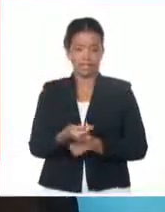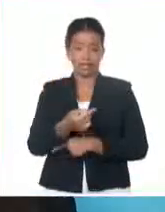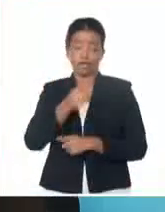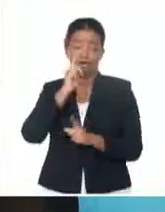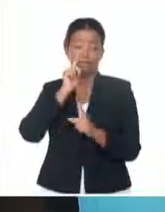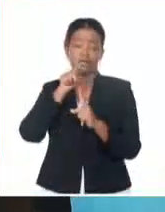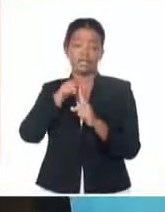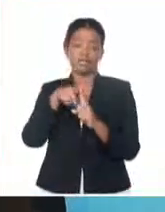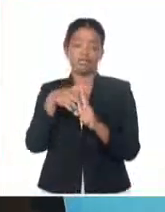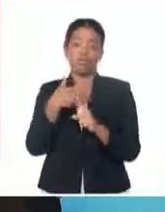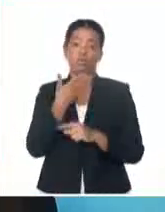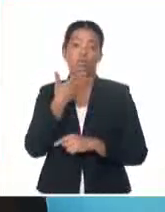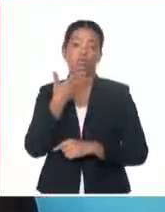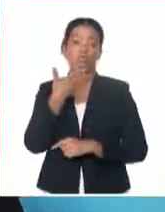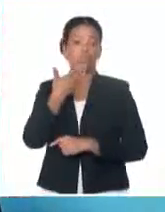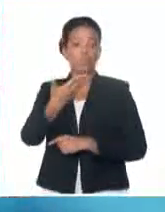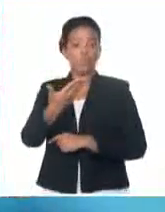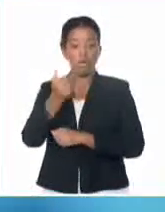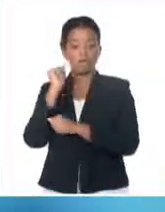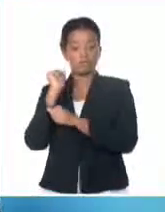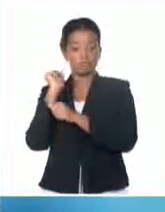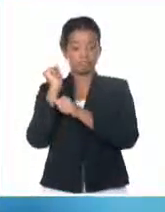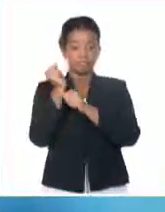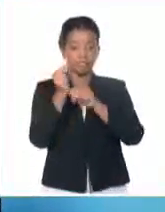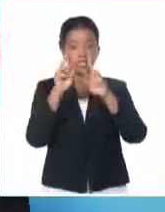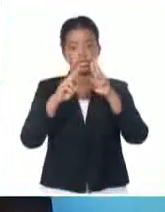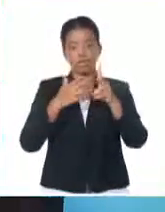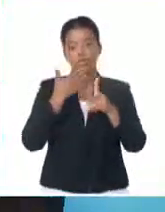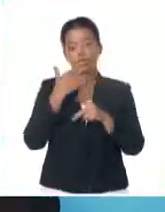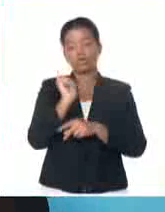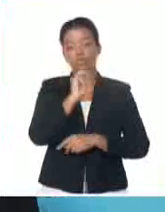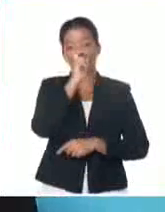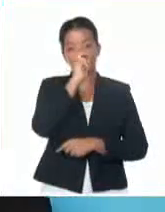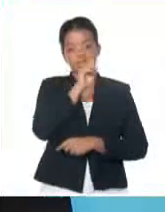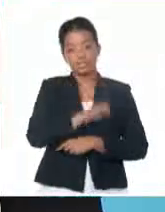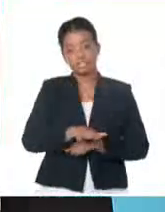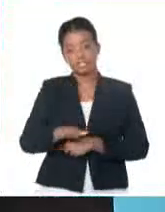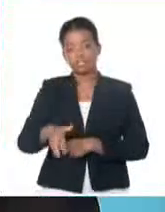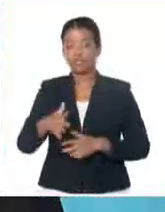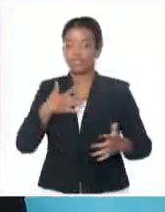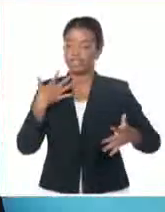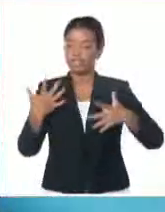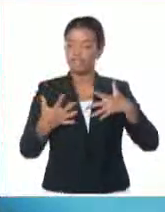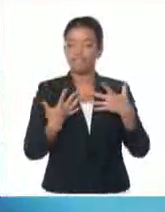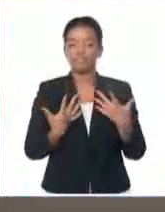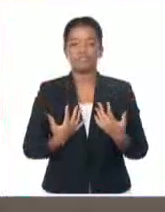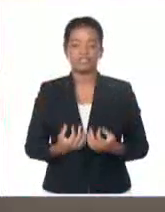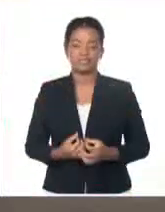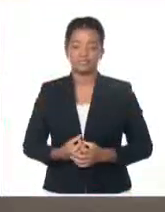un buen papel, de buscar un resultado y que los niños principalmente disfruten y se diviertan en la